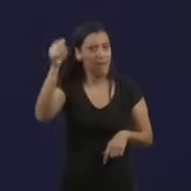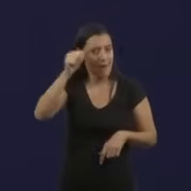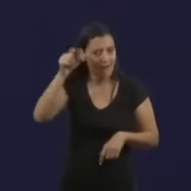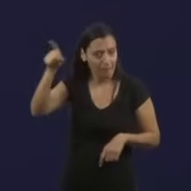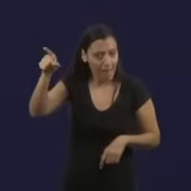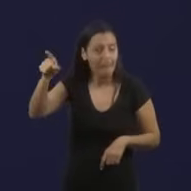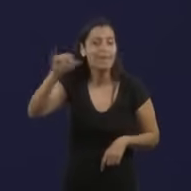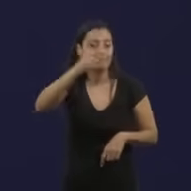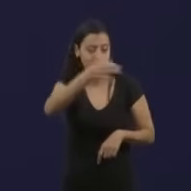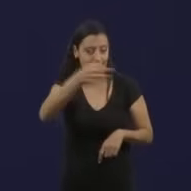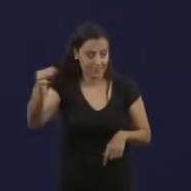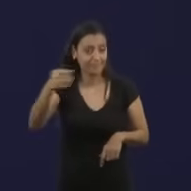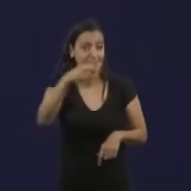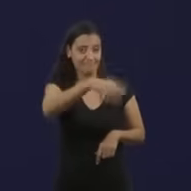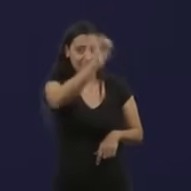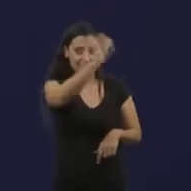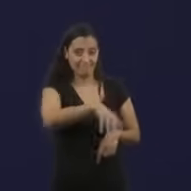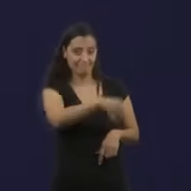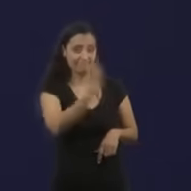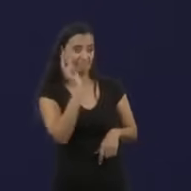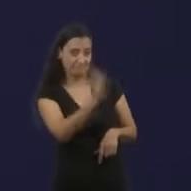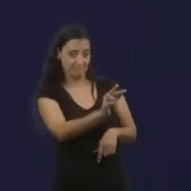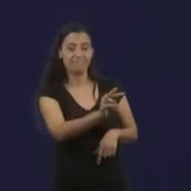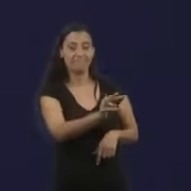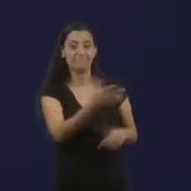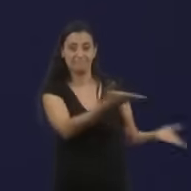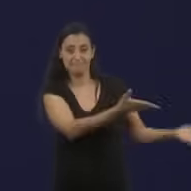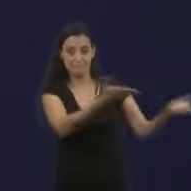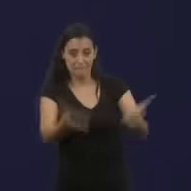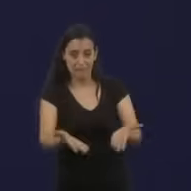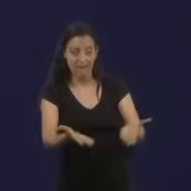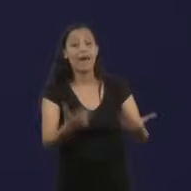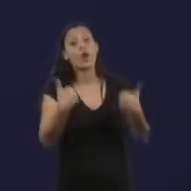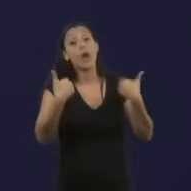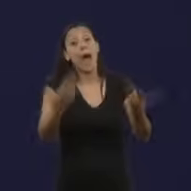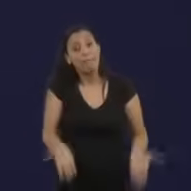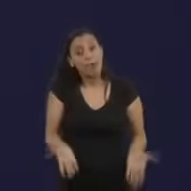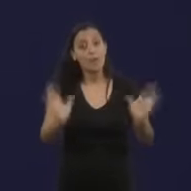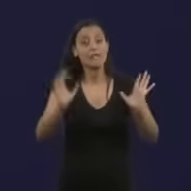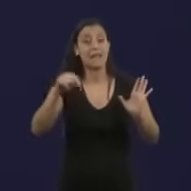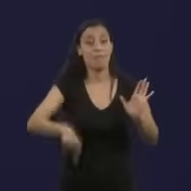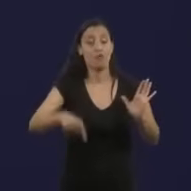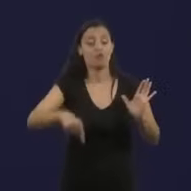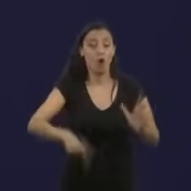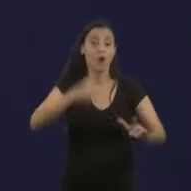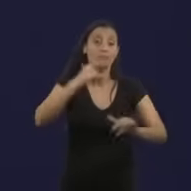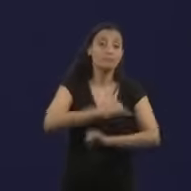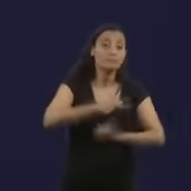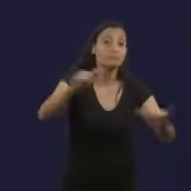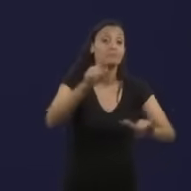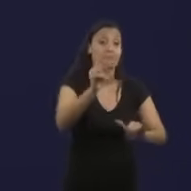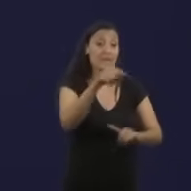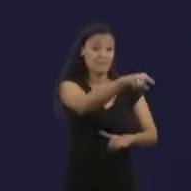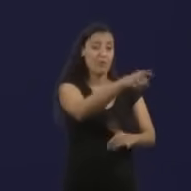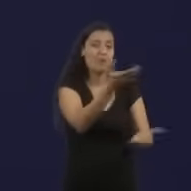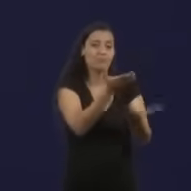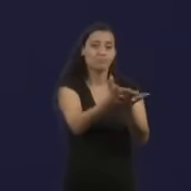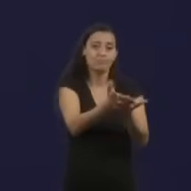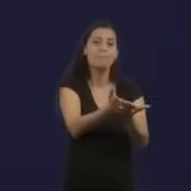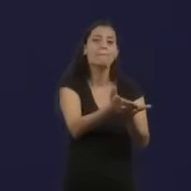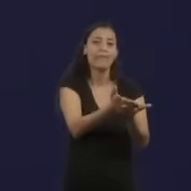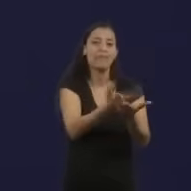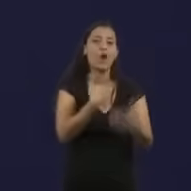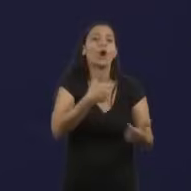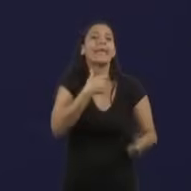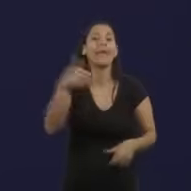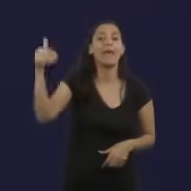Sí sí s que andabas por acá andaba por acá y me acreditar Así que aprovechamos para que pidió solicitó venir Así